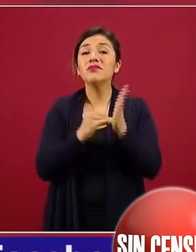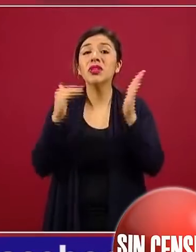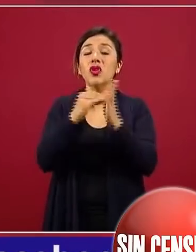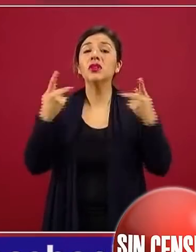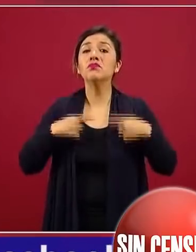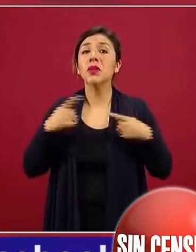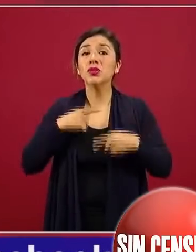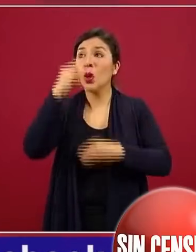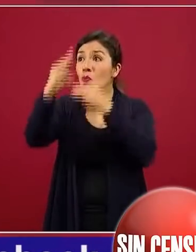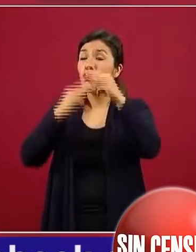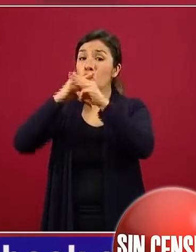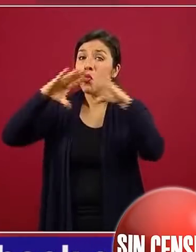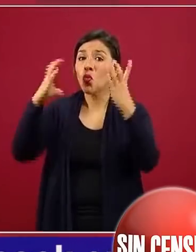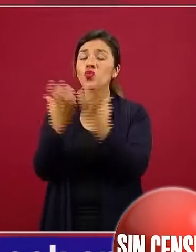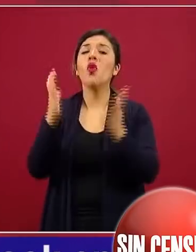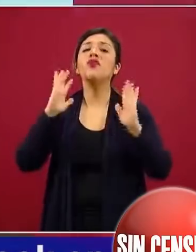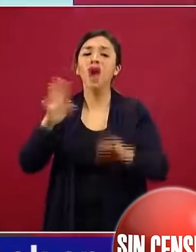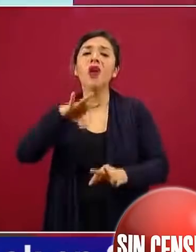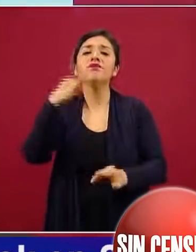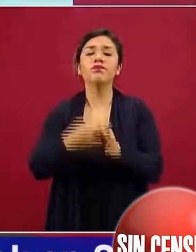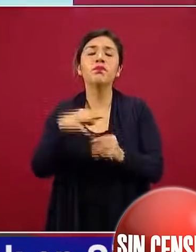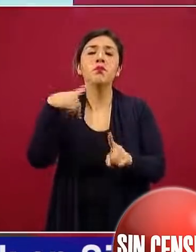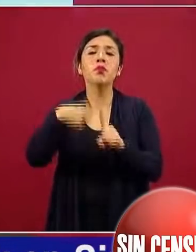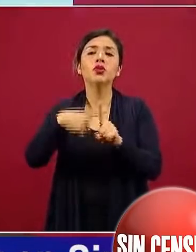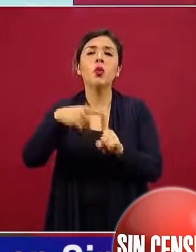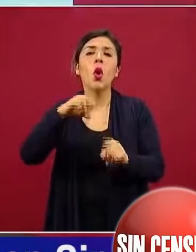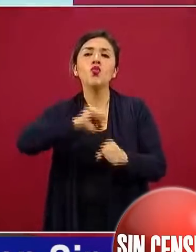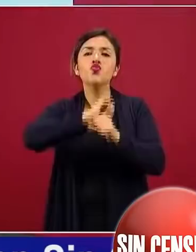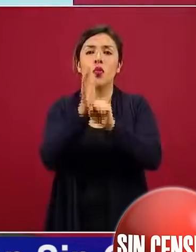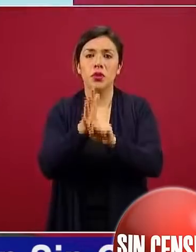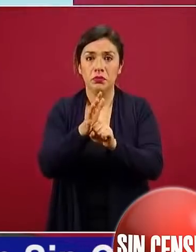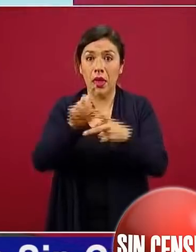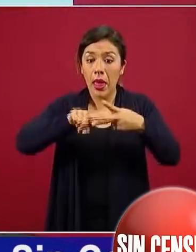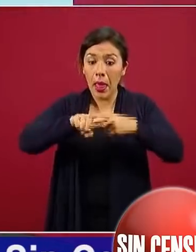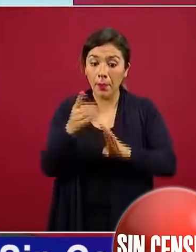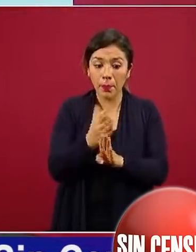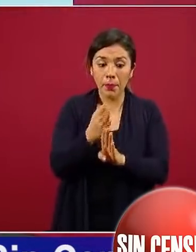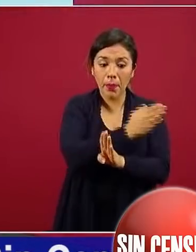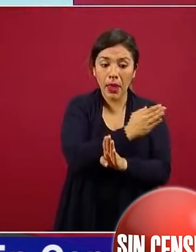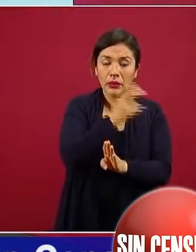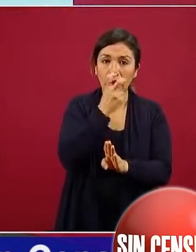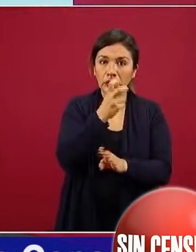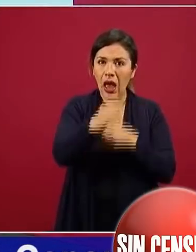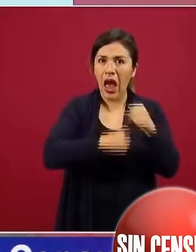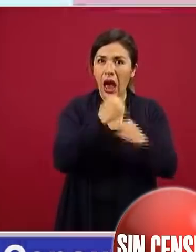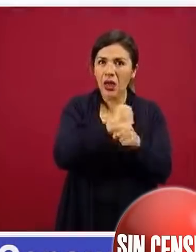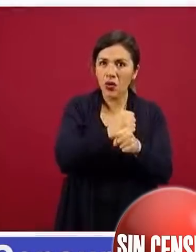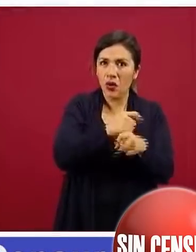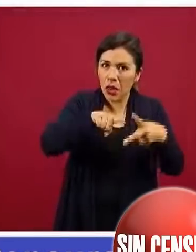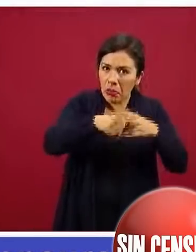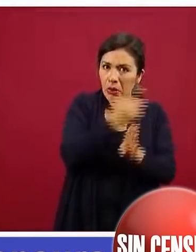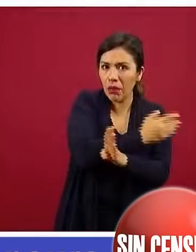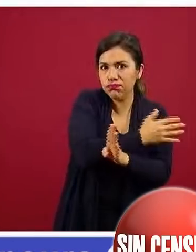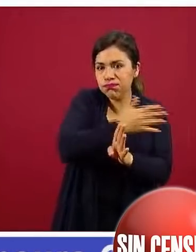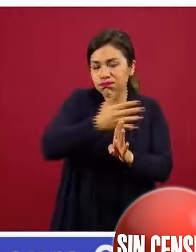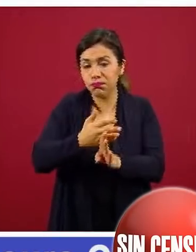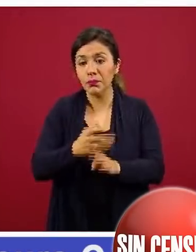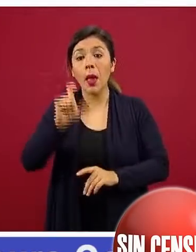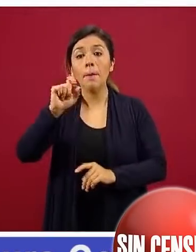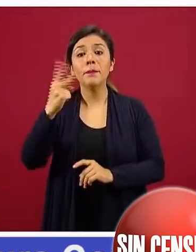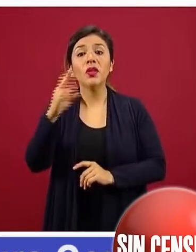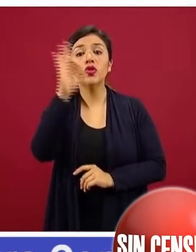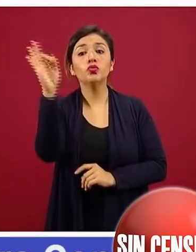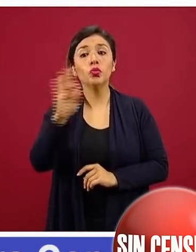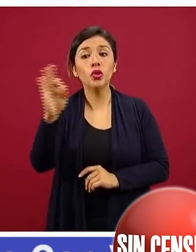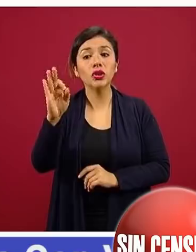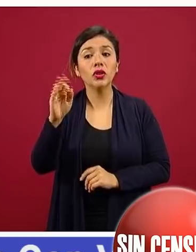tenido COVID en el mundo desde que empezó esta epidemia a principios del año, y 22%